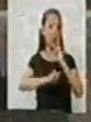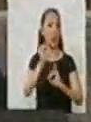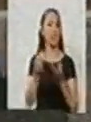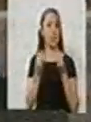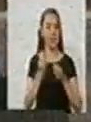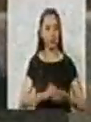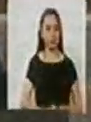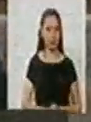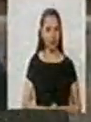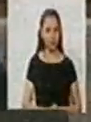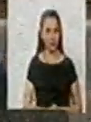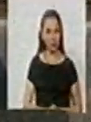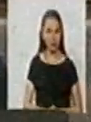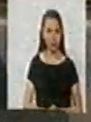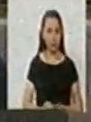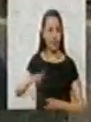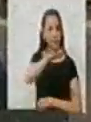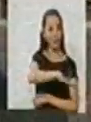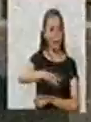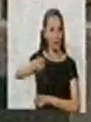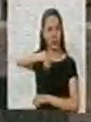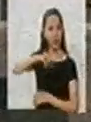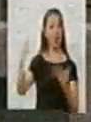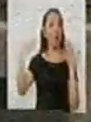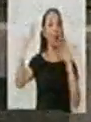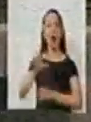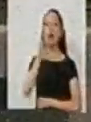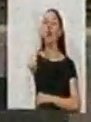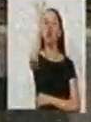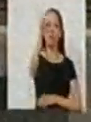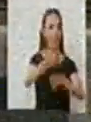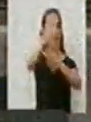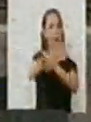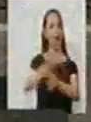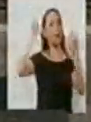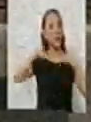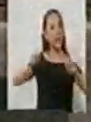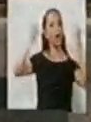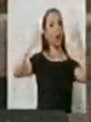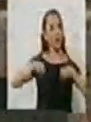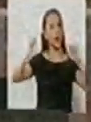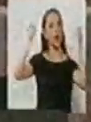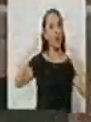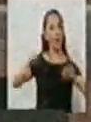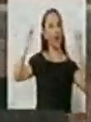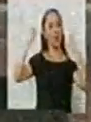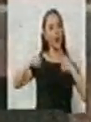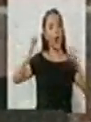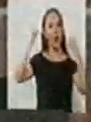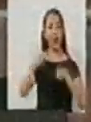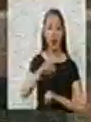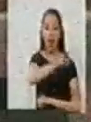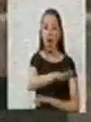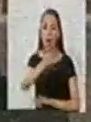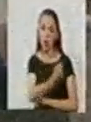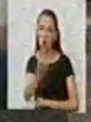nada para que ellos puedan llegar y cumplir su objetivo, lo principal es el entrenamiento. Los entrenamientos, la responsabilidad desde